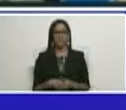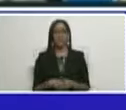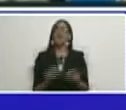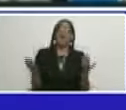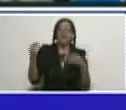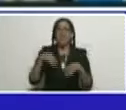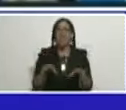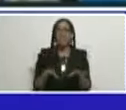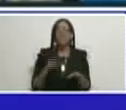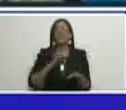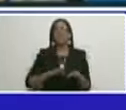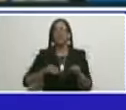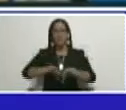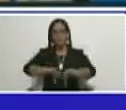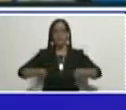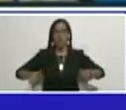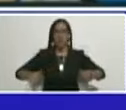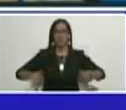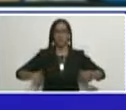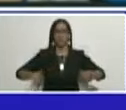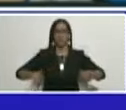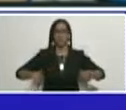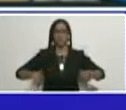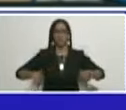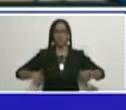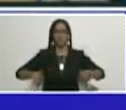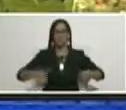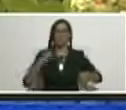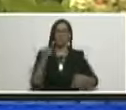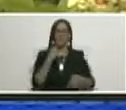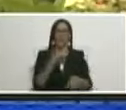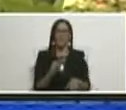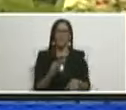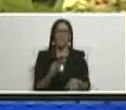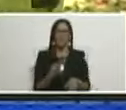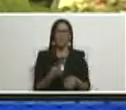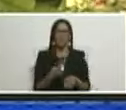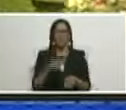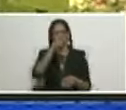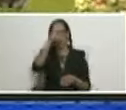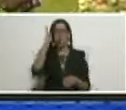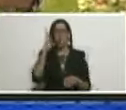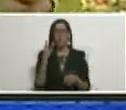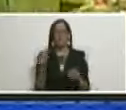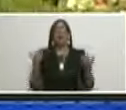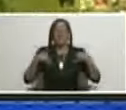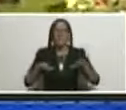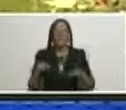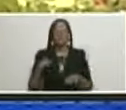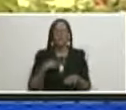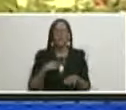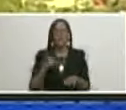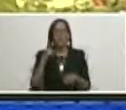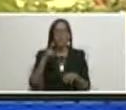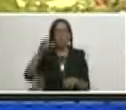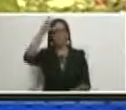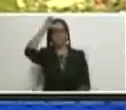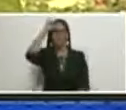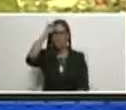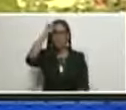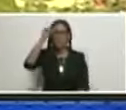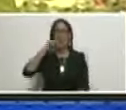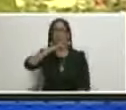Además de que están divididos, como dice Diosdado, además de que son unos ineptos,